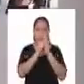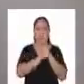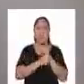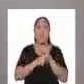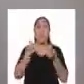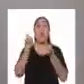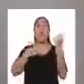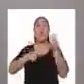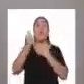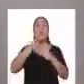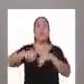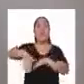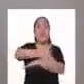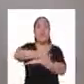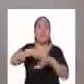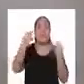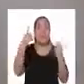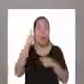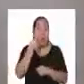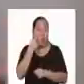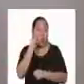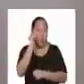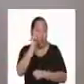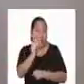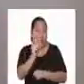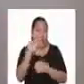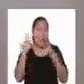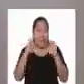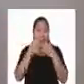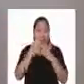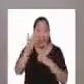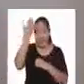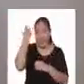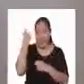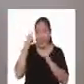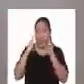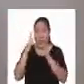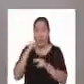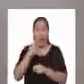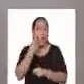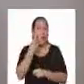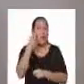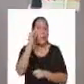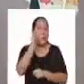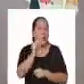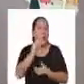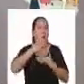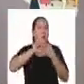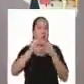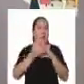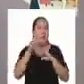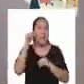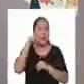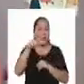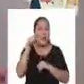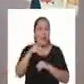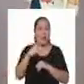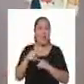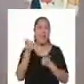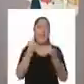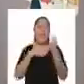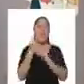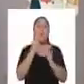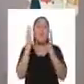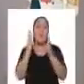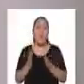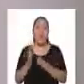Lima. Tú ya sabes un poco más de esto porque lo vimos en la clase anterior, donde conocimos un poco más de la historia de estos comerciantes desde la colonia hasta